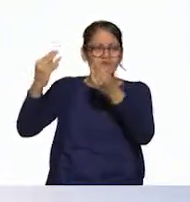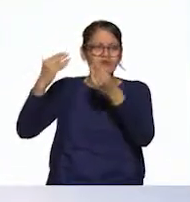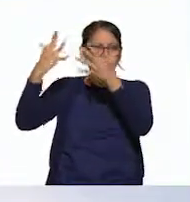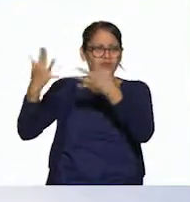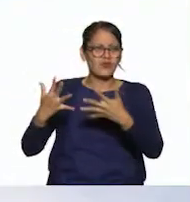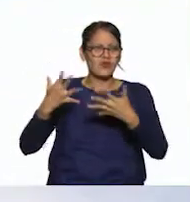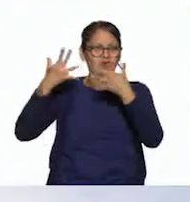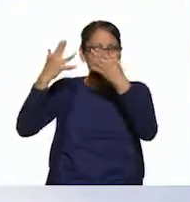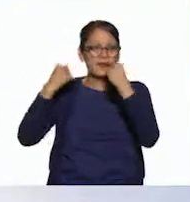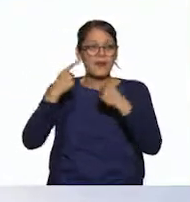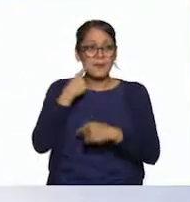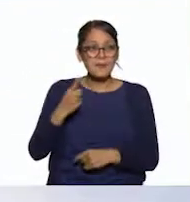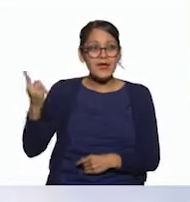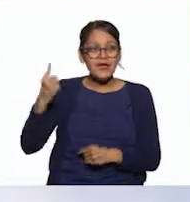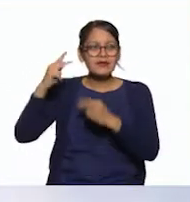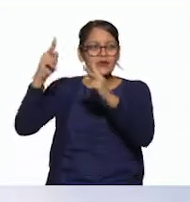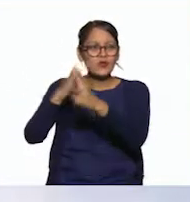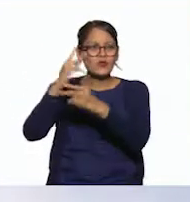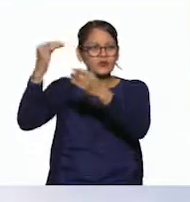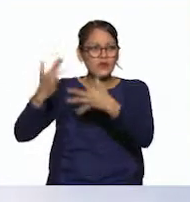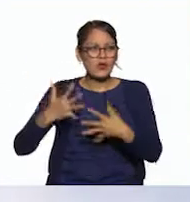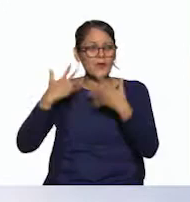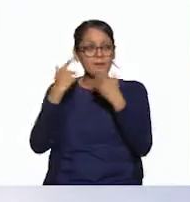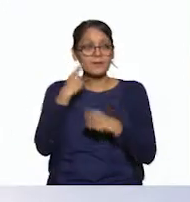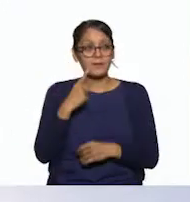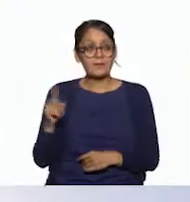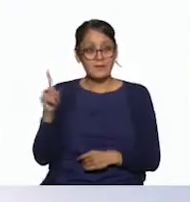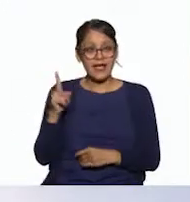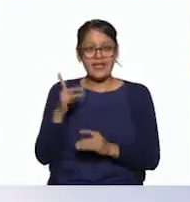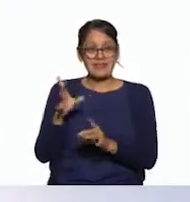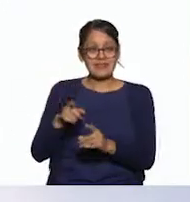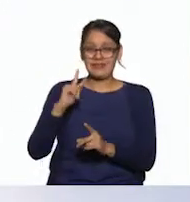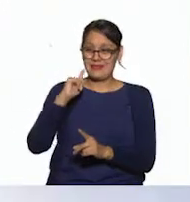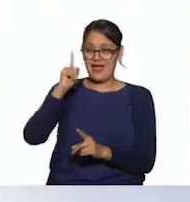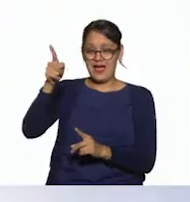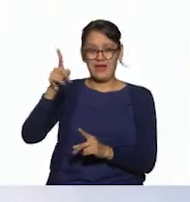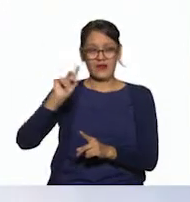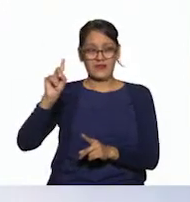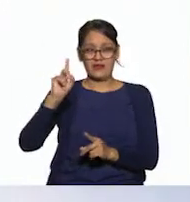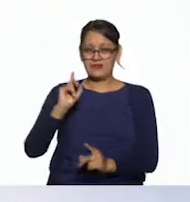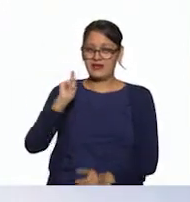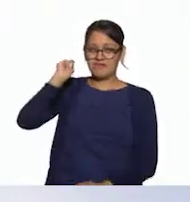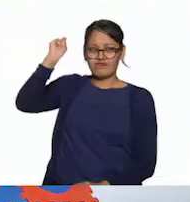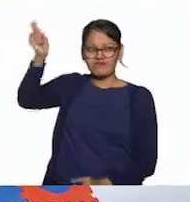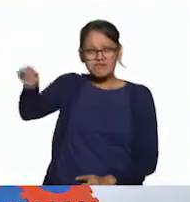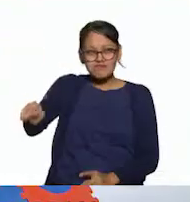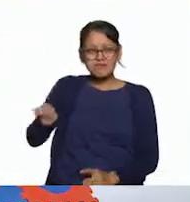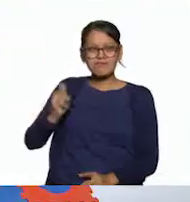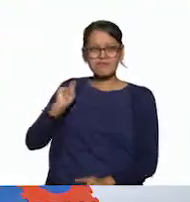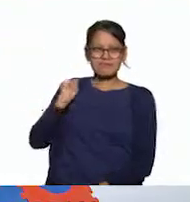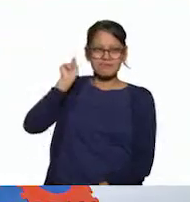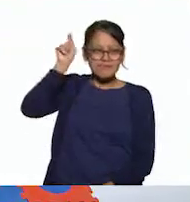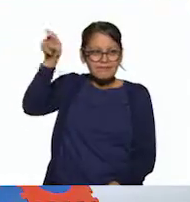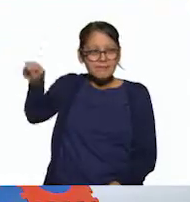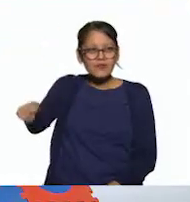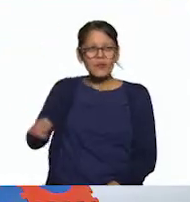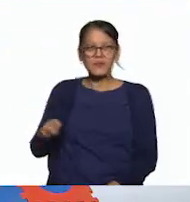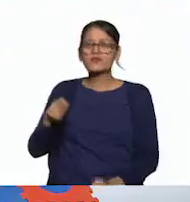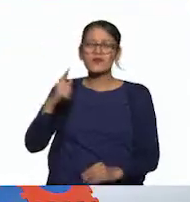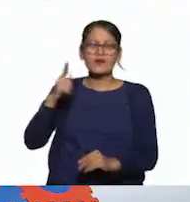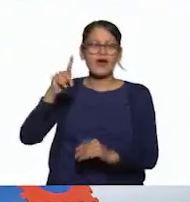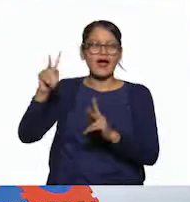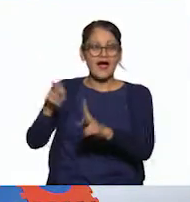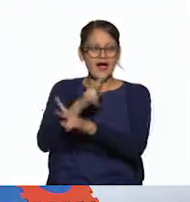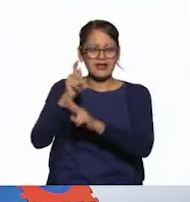muy fuerte. Viene... aquí a nuestra diagonal, al frente derecha. Ahí está el aire y